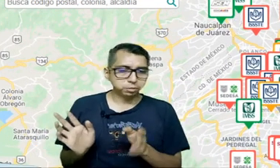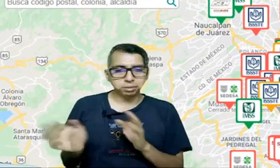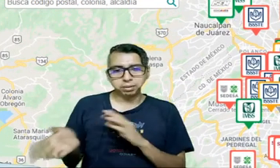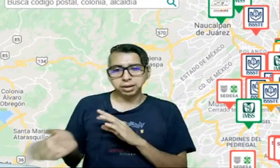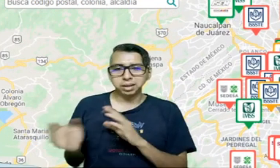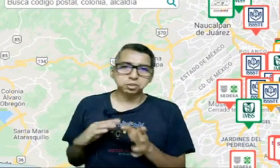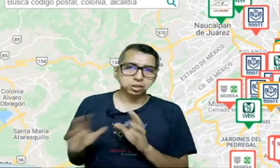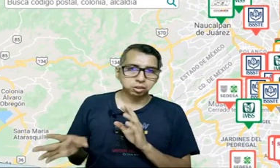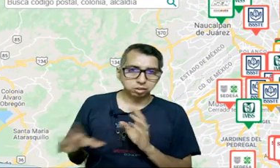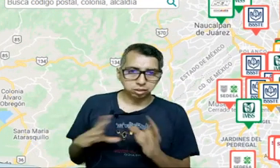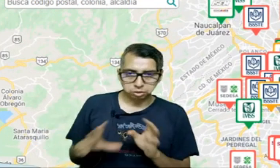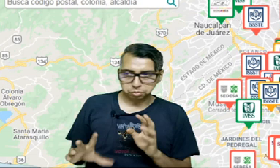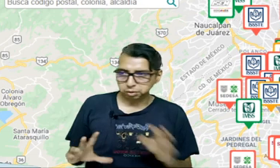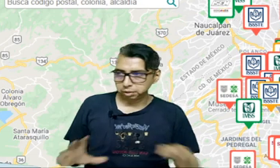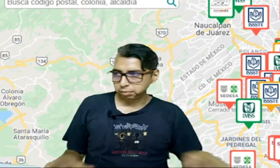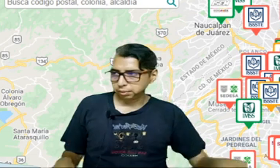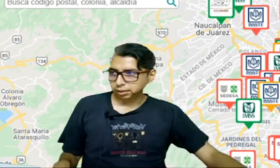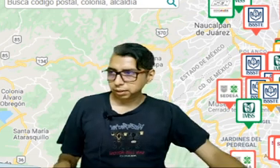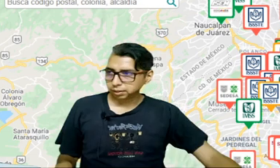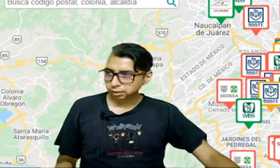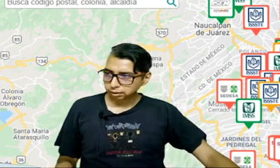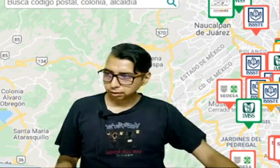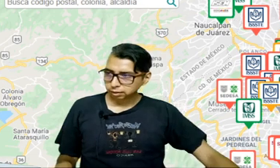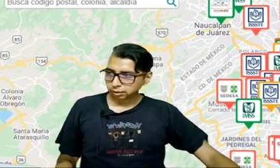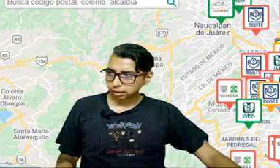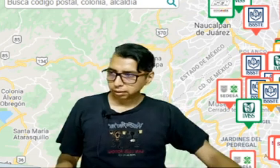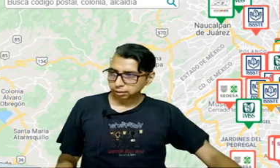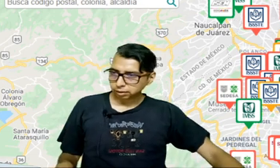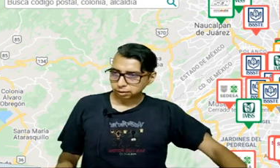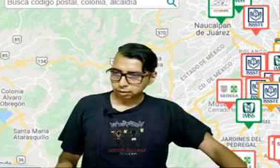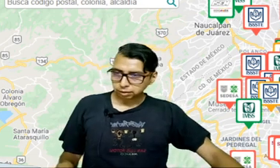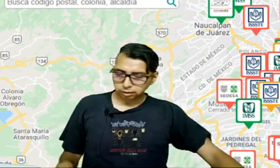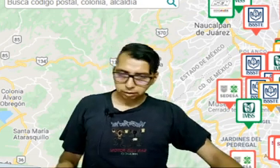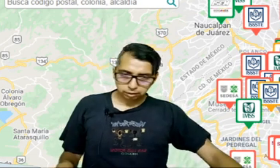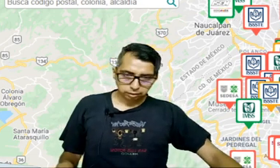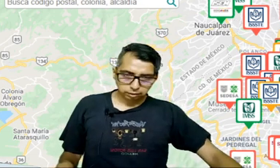tiene disponibilidad los que no tienen disponibilidad